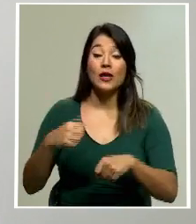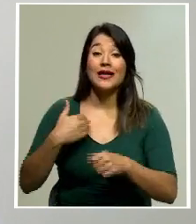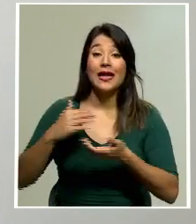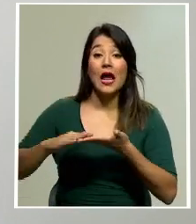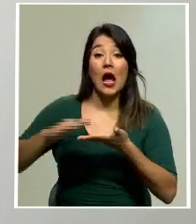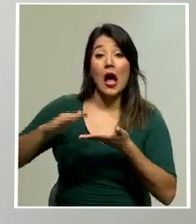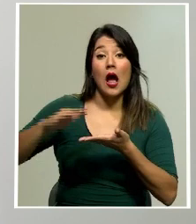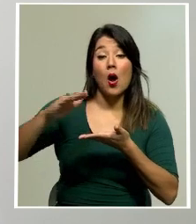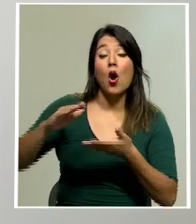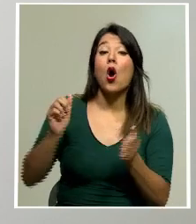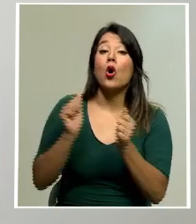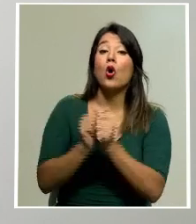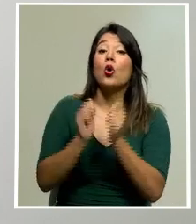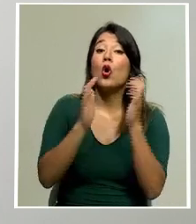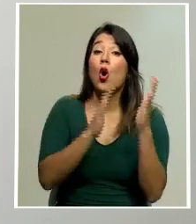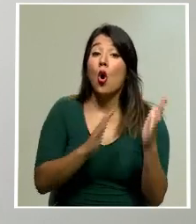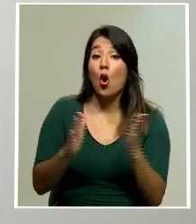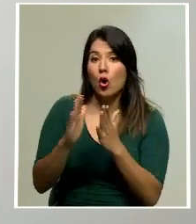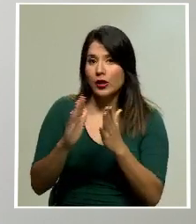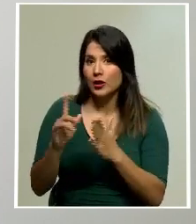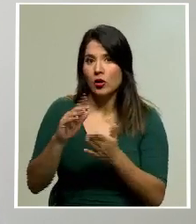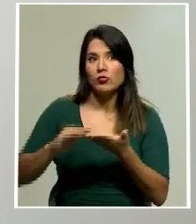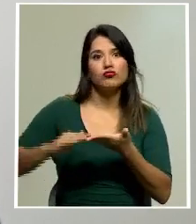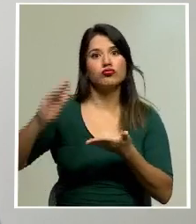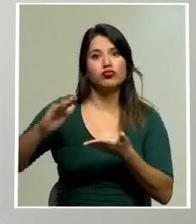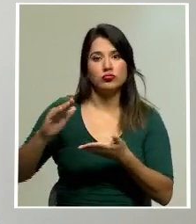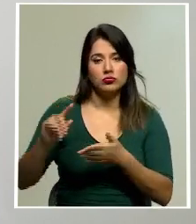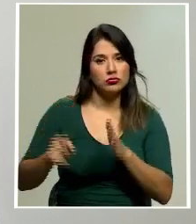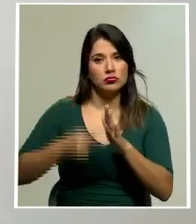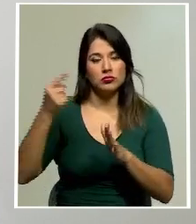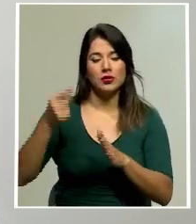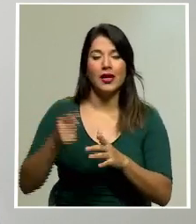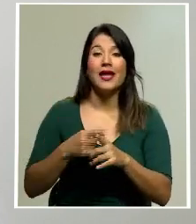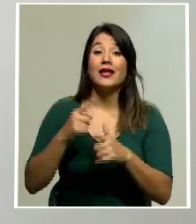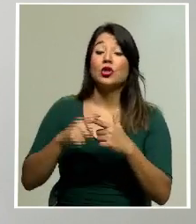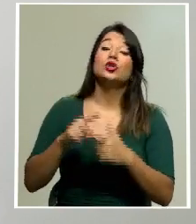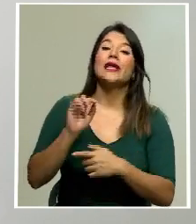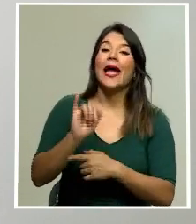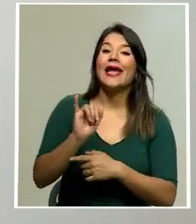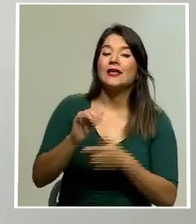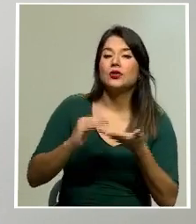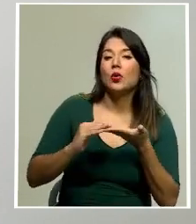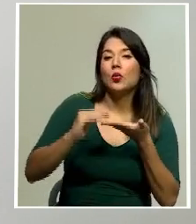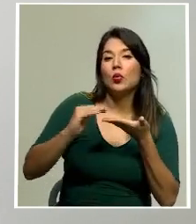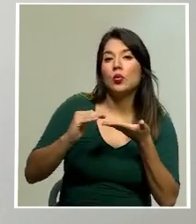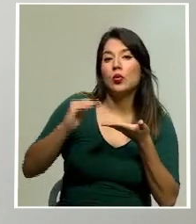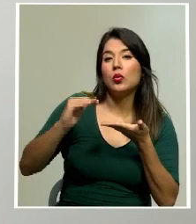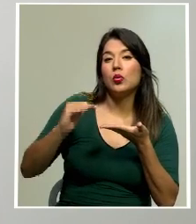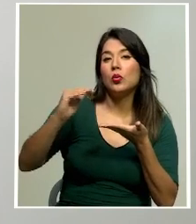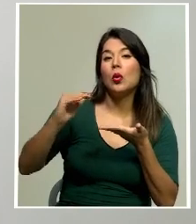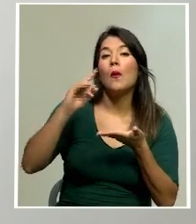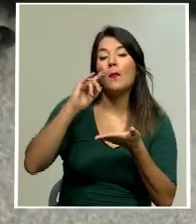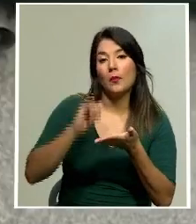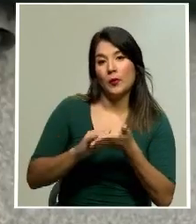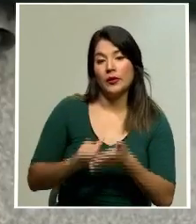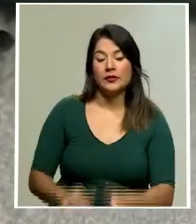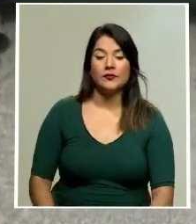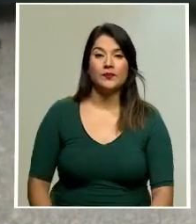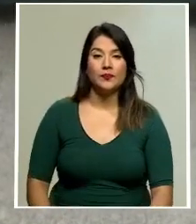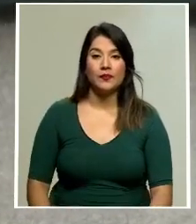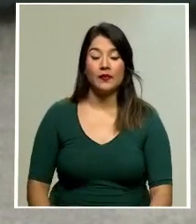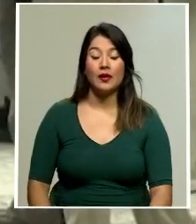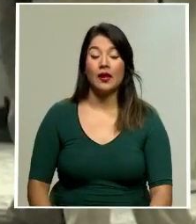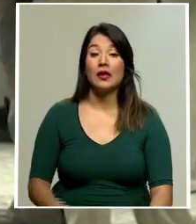en el tipo de cambio. Ese aumento ordenado básicamente es el que está explicando la tendencia al alza que ha tenido en los últimos días.